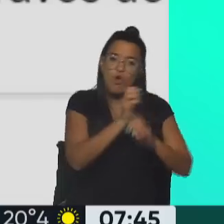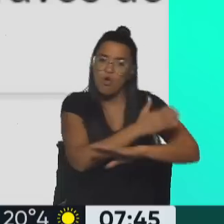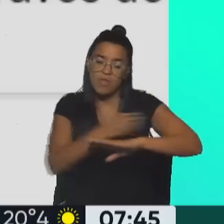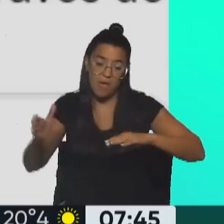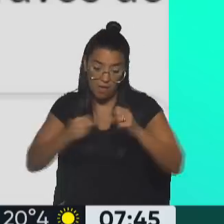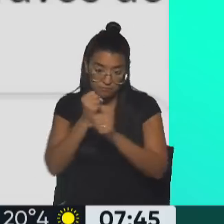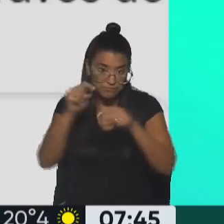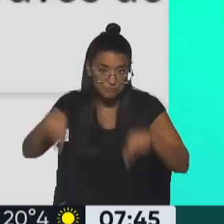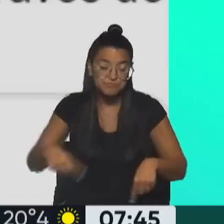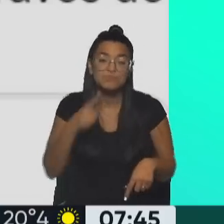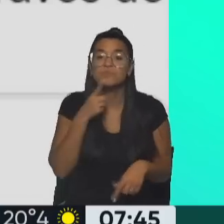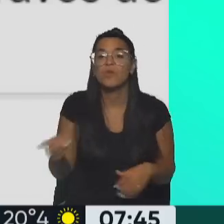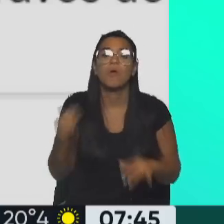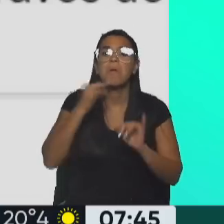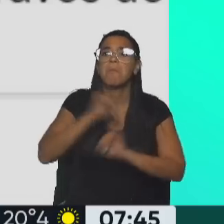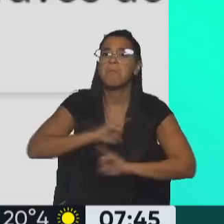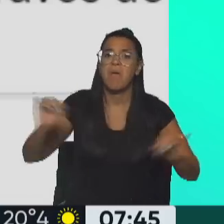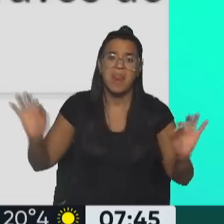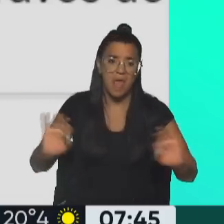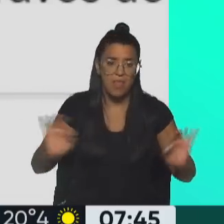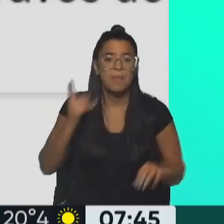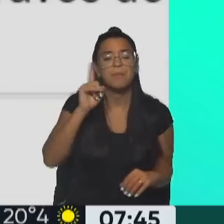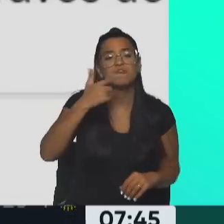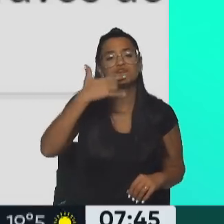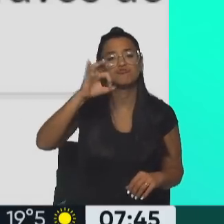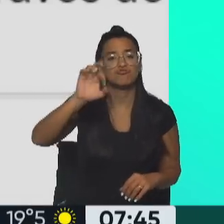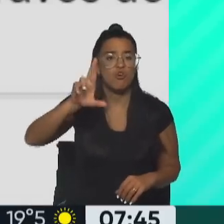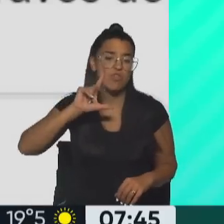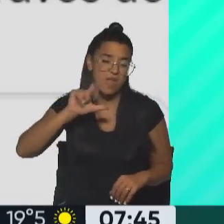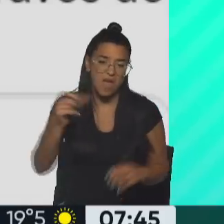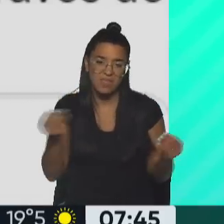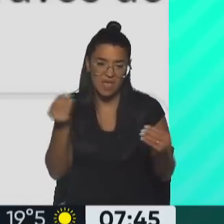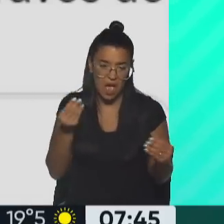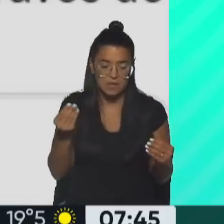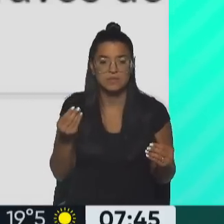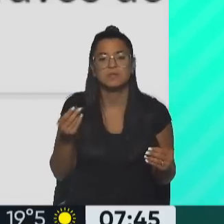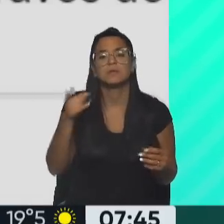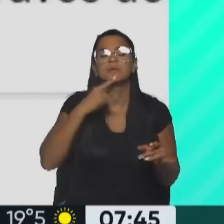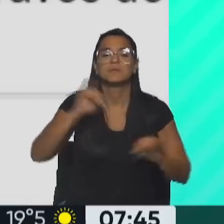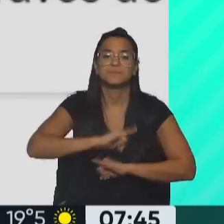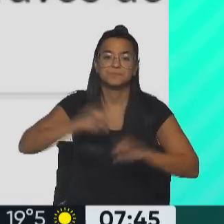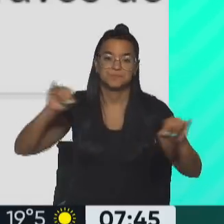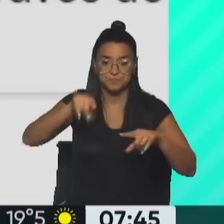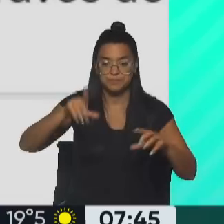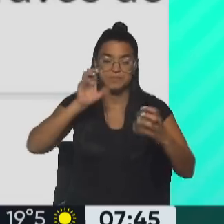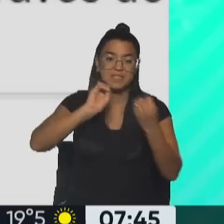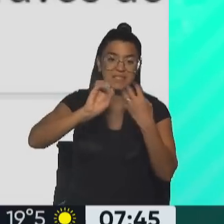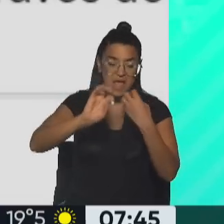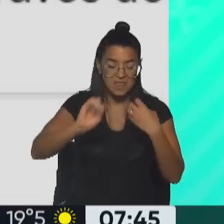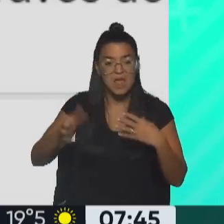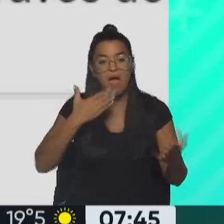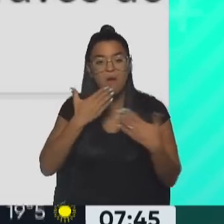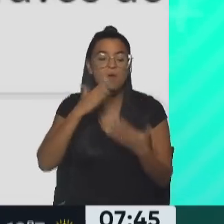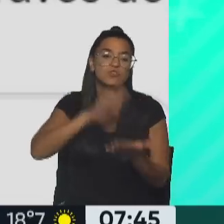momento prácticamente no se había publicado nada, pero Martín Soria lo que termina haciendo es publicar este chat en el que habla